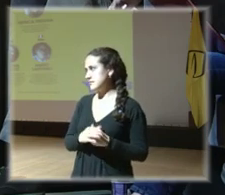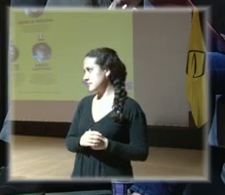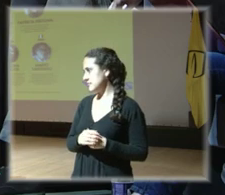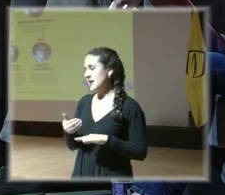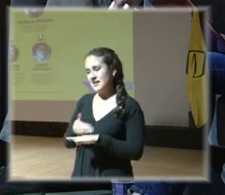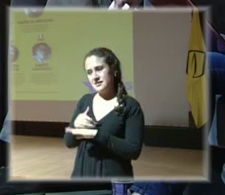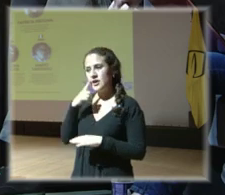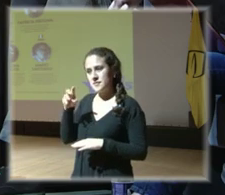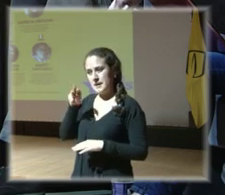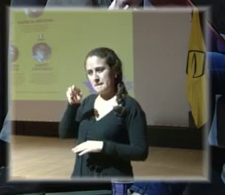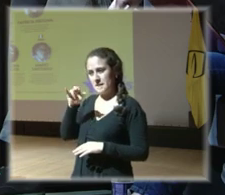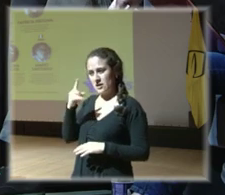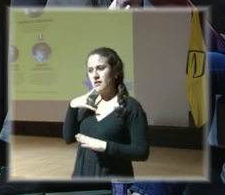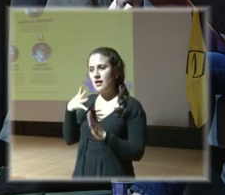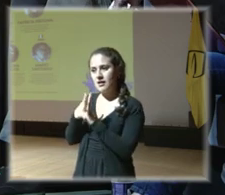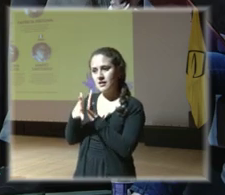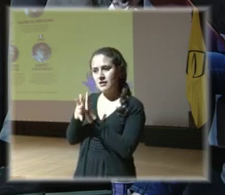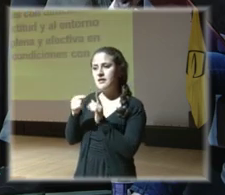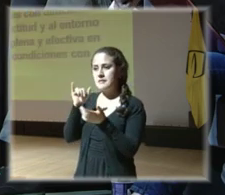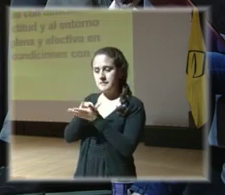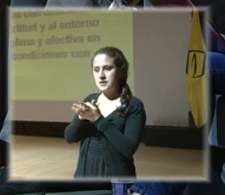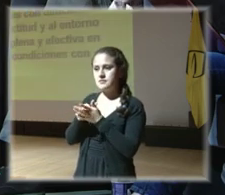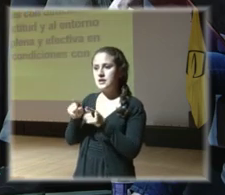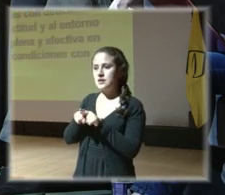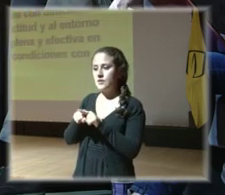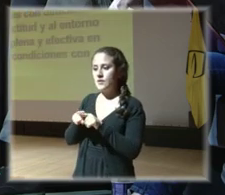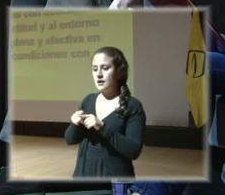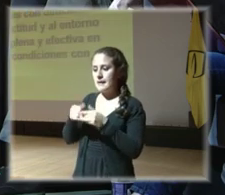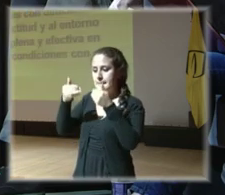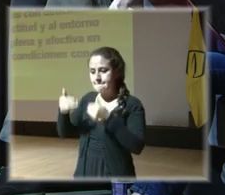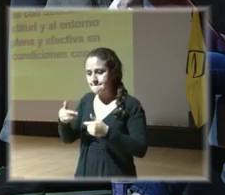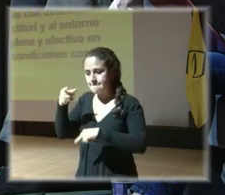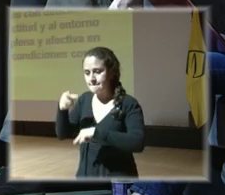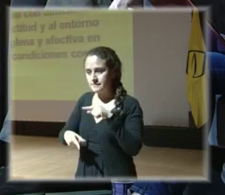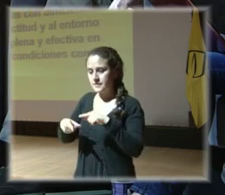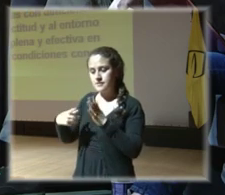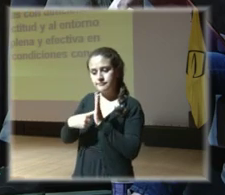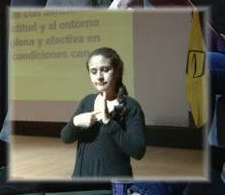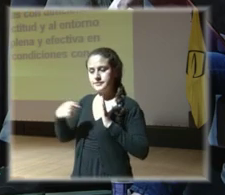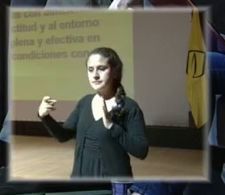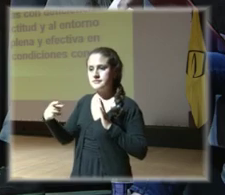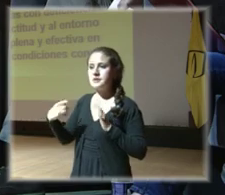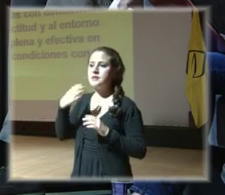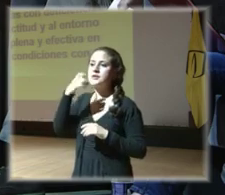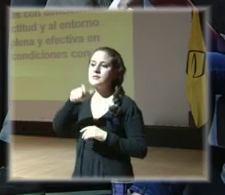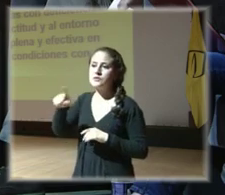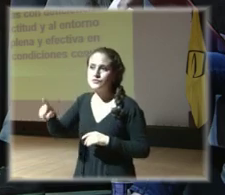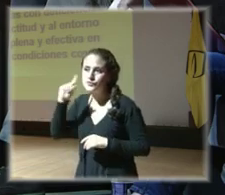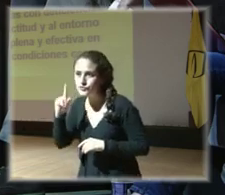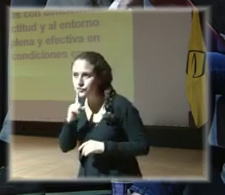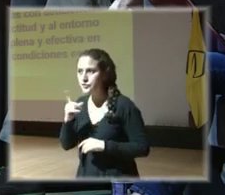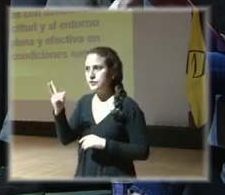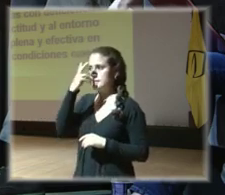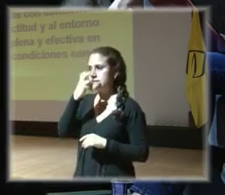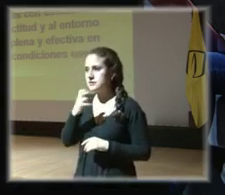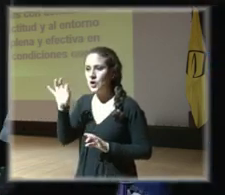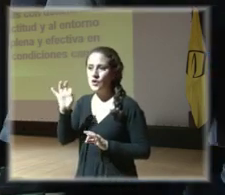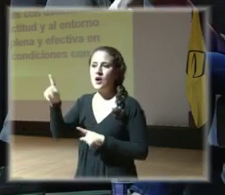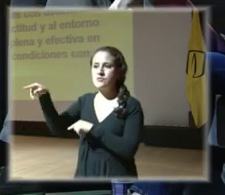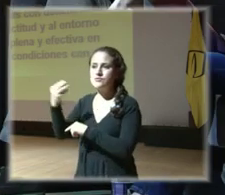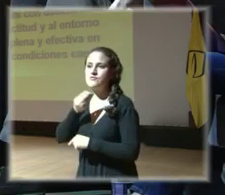Mario, elimina la supuesta incapacidad para personas sordas o personas ciegas o personas